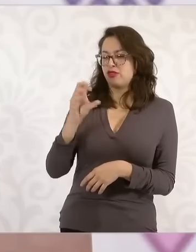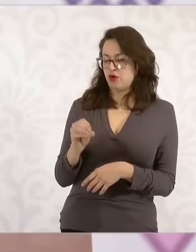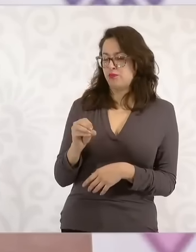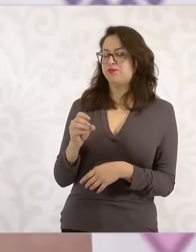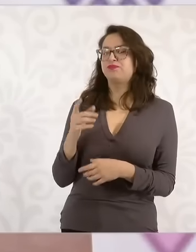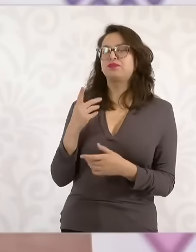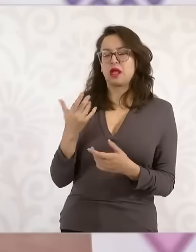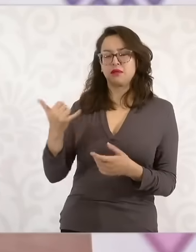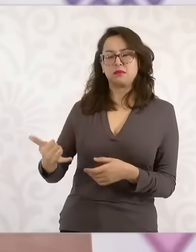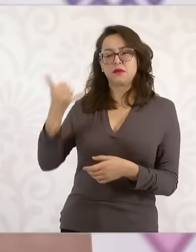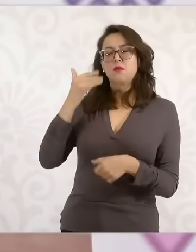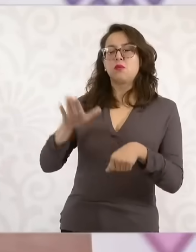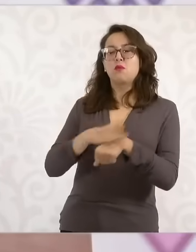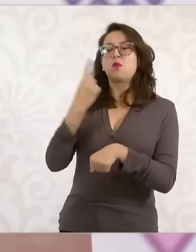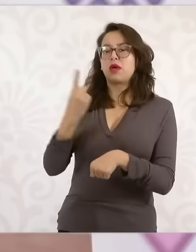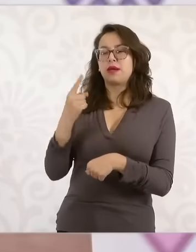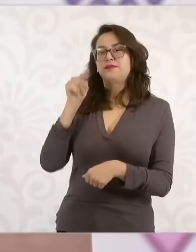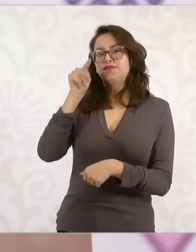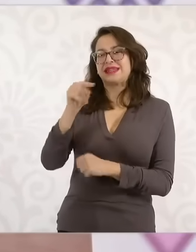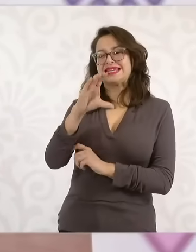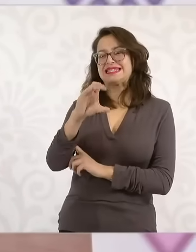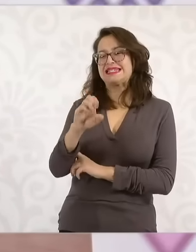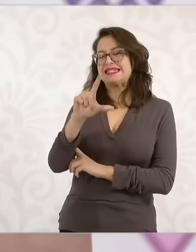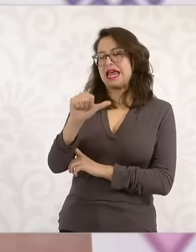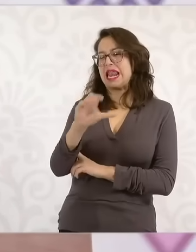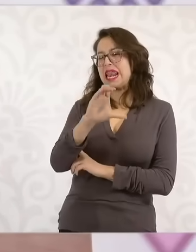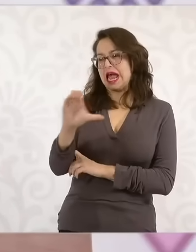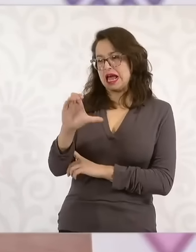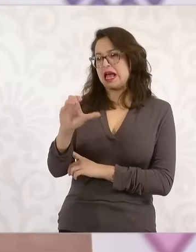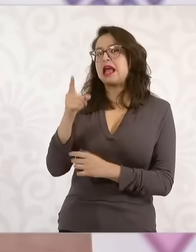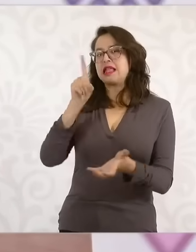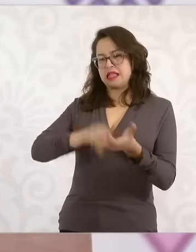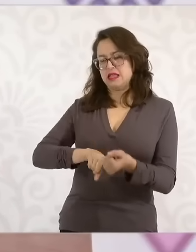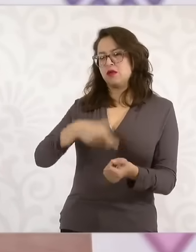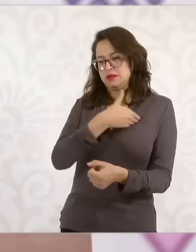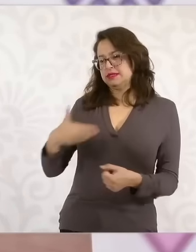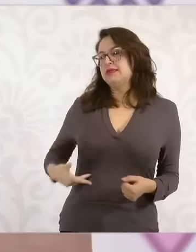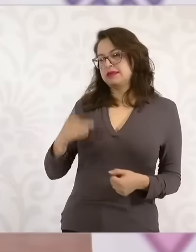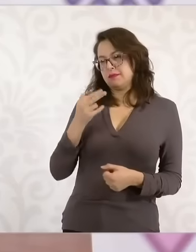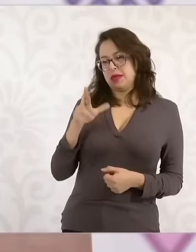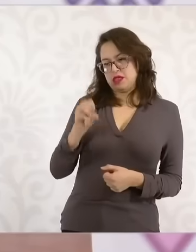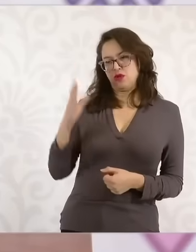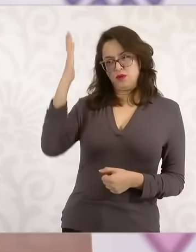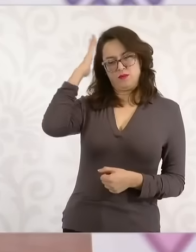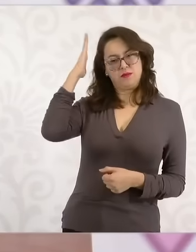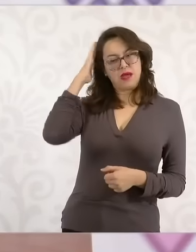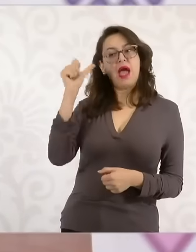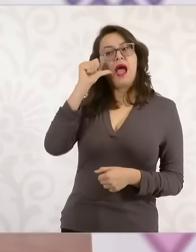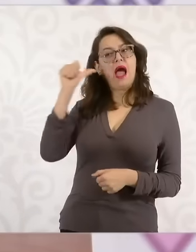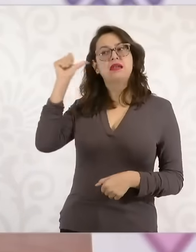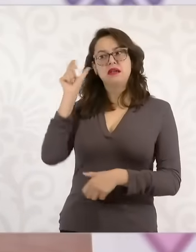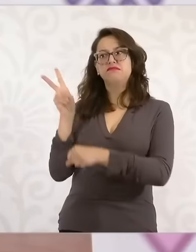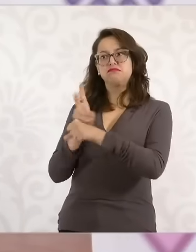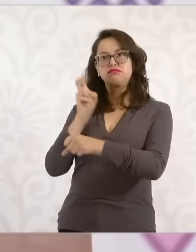llamó a una reunión de los cancilleres, asistieron varios representantes de distintas naciones